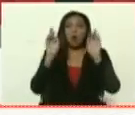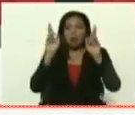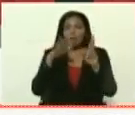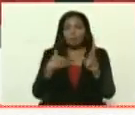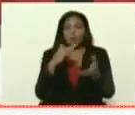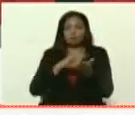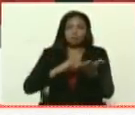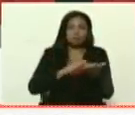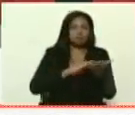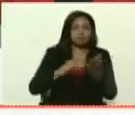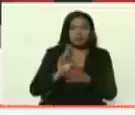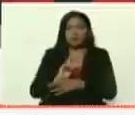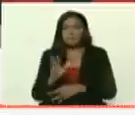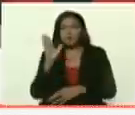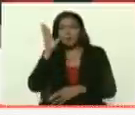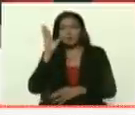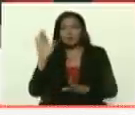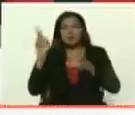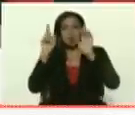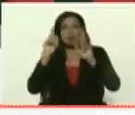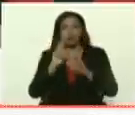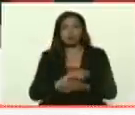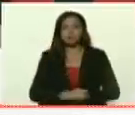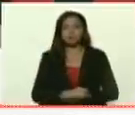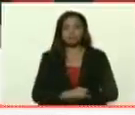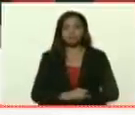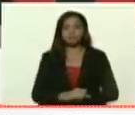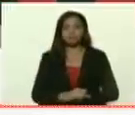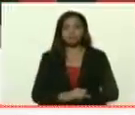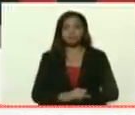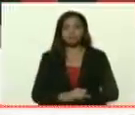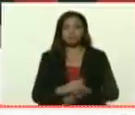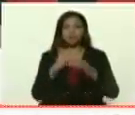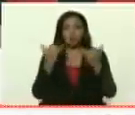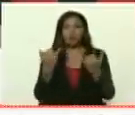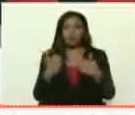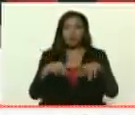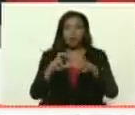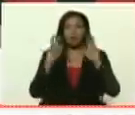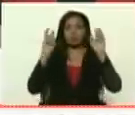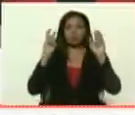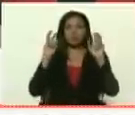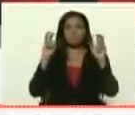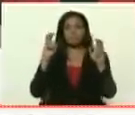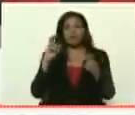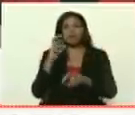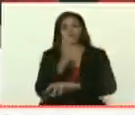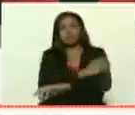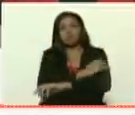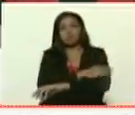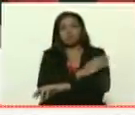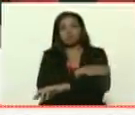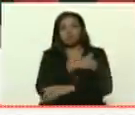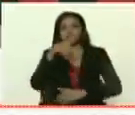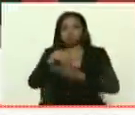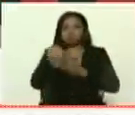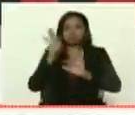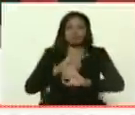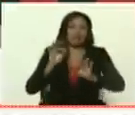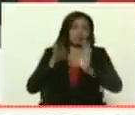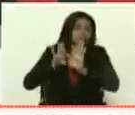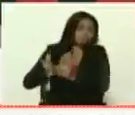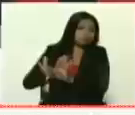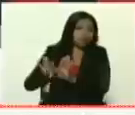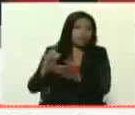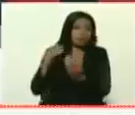estos pasos la señora Bachelet. Ojalá. Ahora, los temas de la oposición no me meto. Ellos